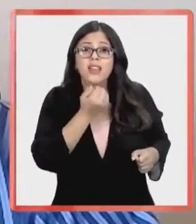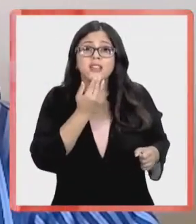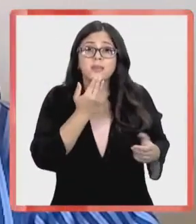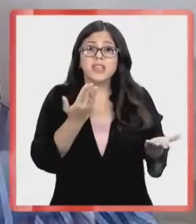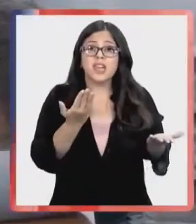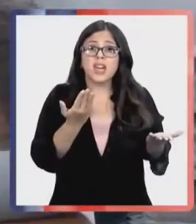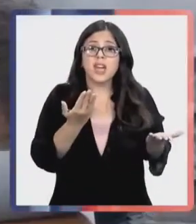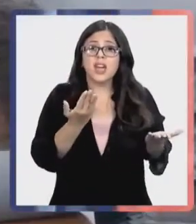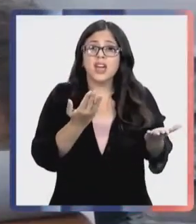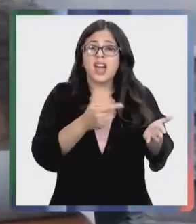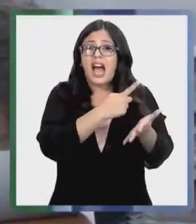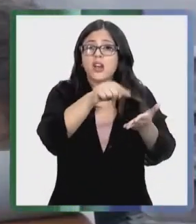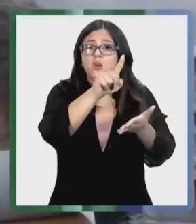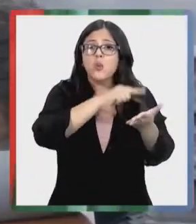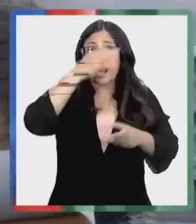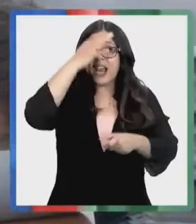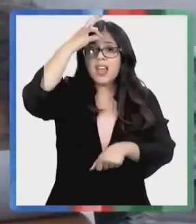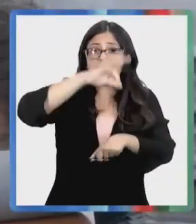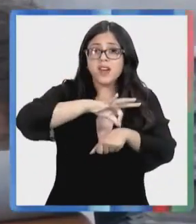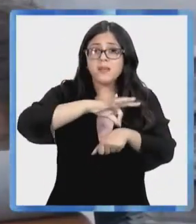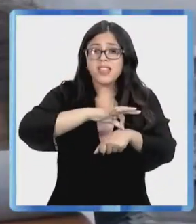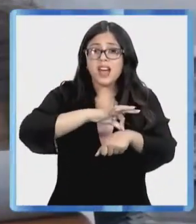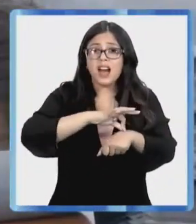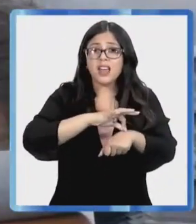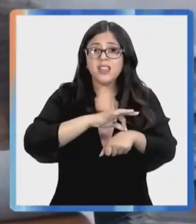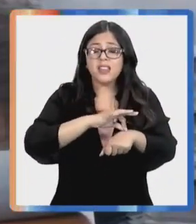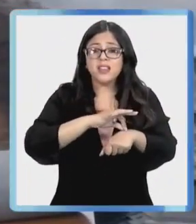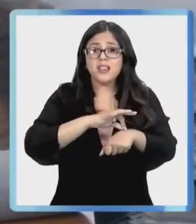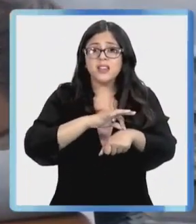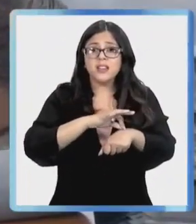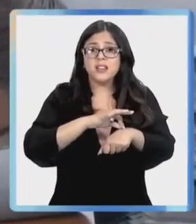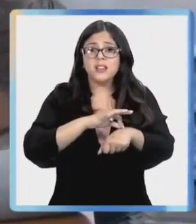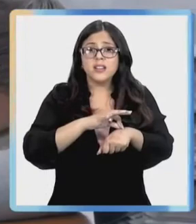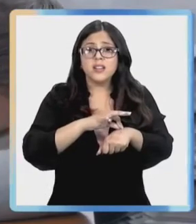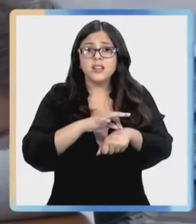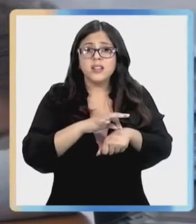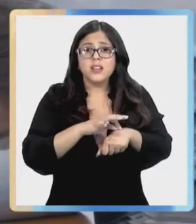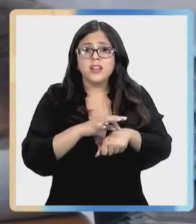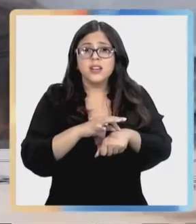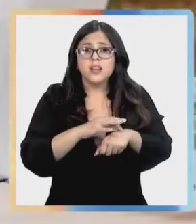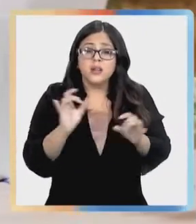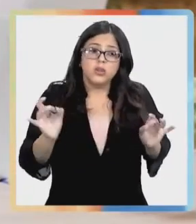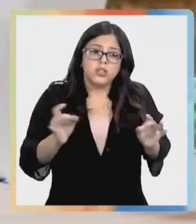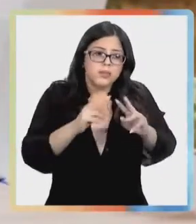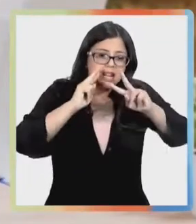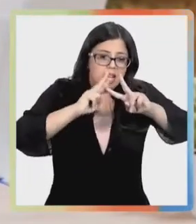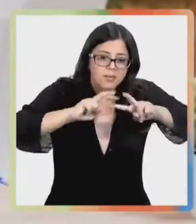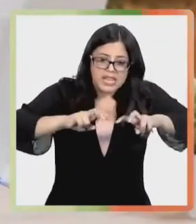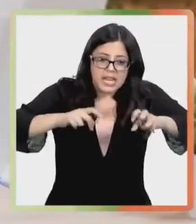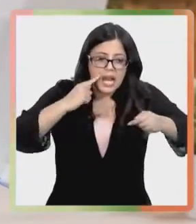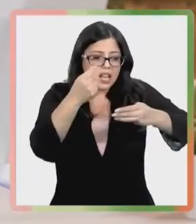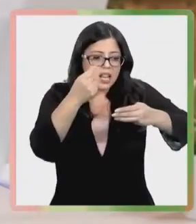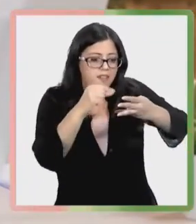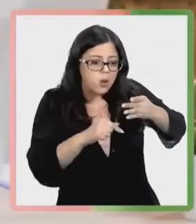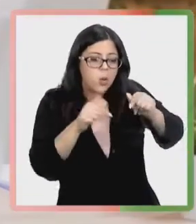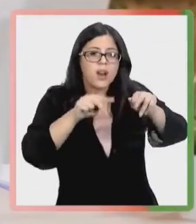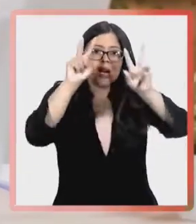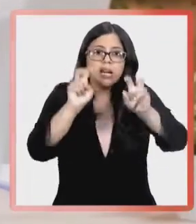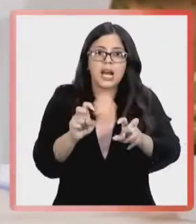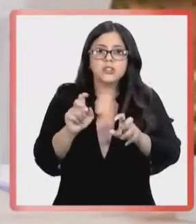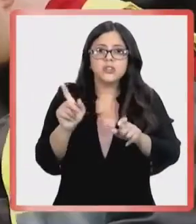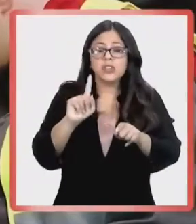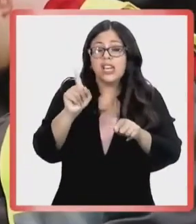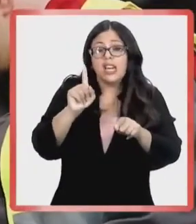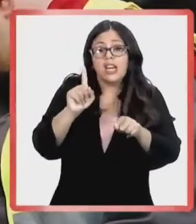forma de anular una enfermedad desde el principio, en vez de ver el mérito, realmente hacer un peritaje, evaluar el caso, que no